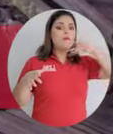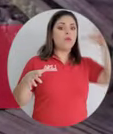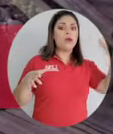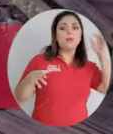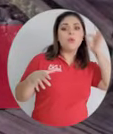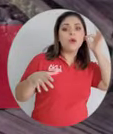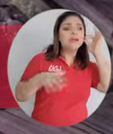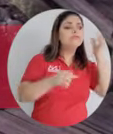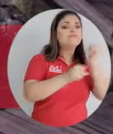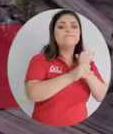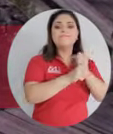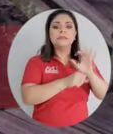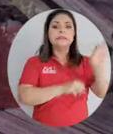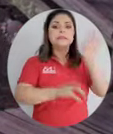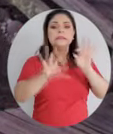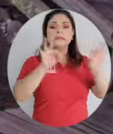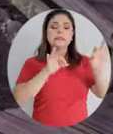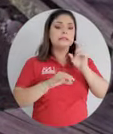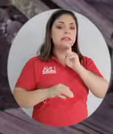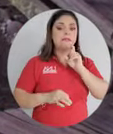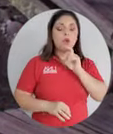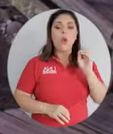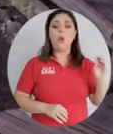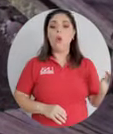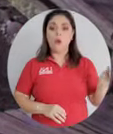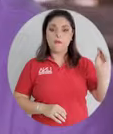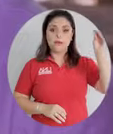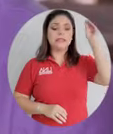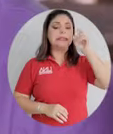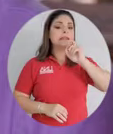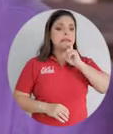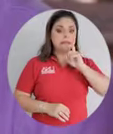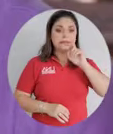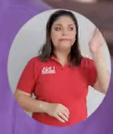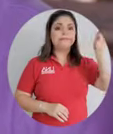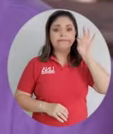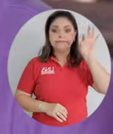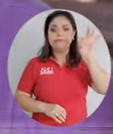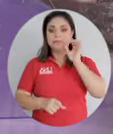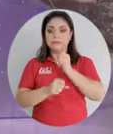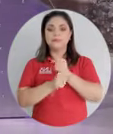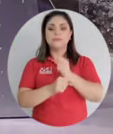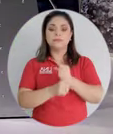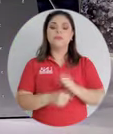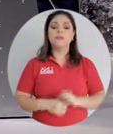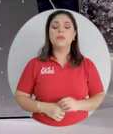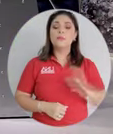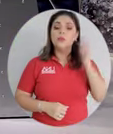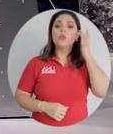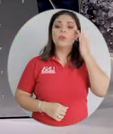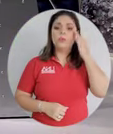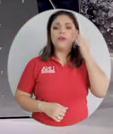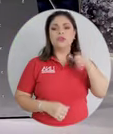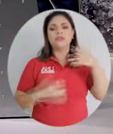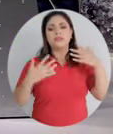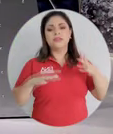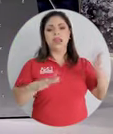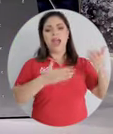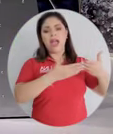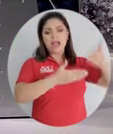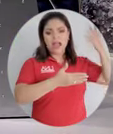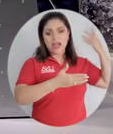por parte de las mujeres y también de los jóvenes es cada vez menor. Sí, es muy preocupante, es algo que ya venía desde antes